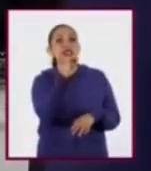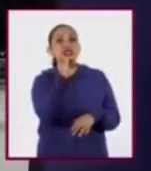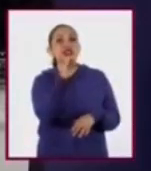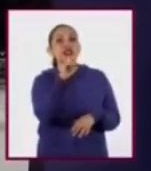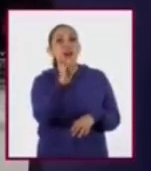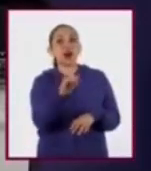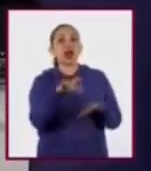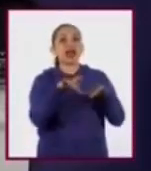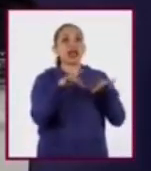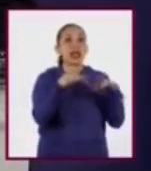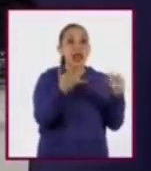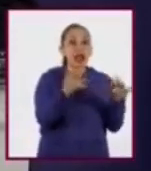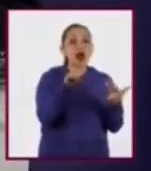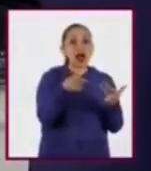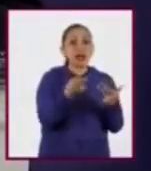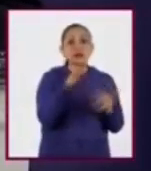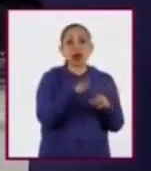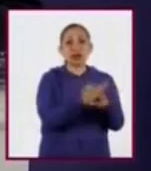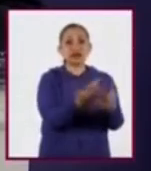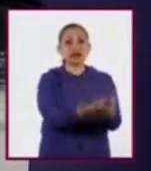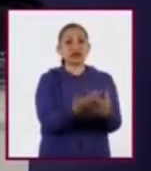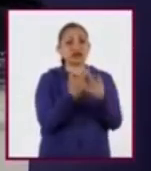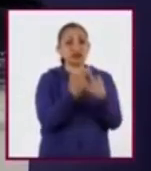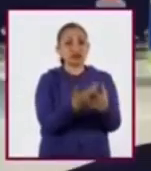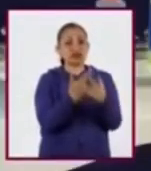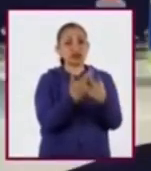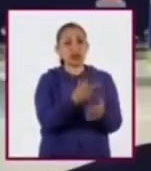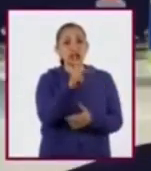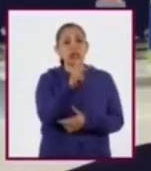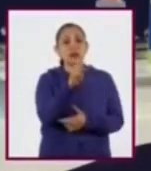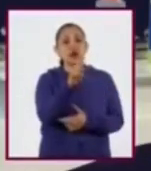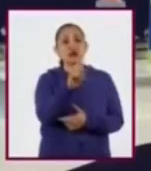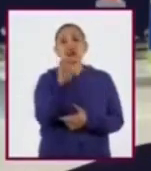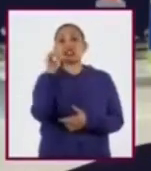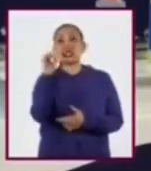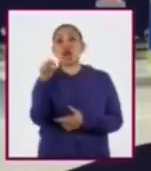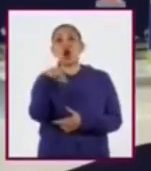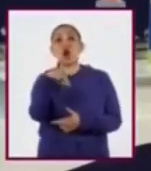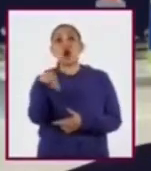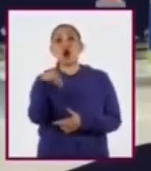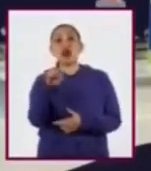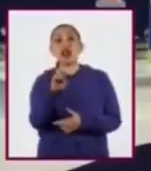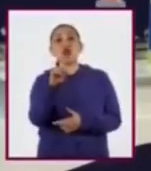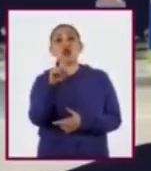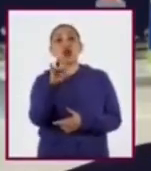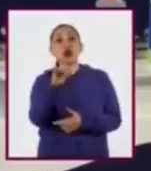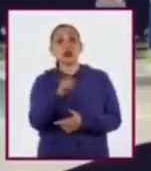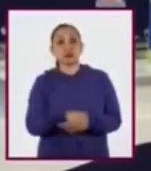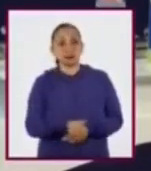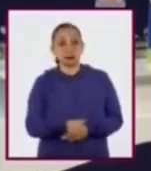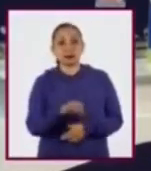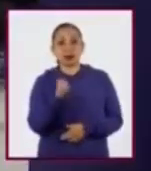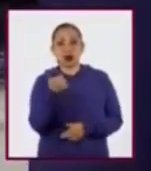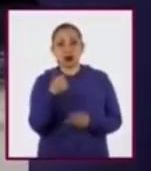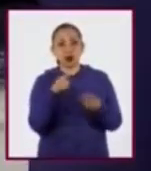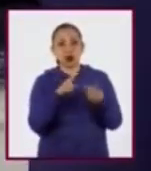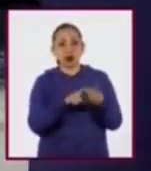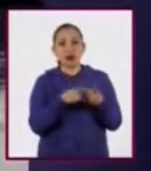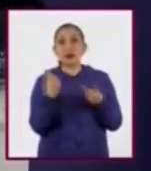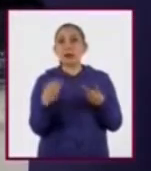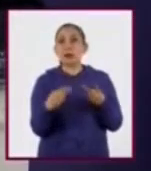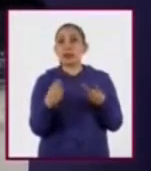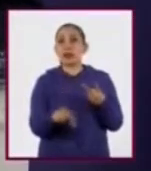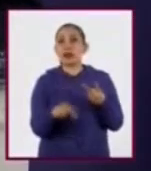el ligero, que es el más abundante, es un protón y 0 neutrones. El otro isótopo es